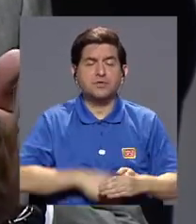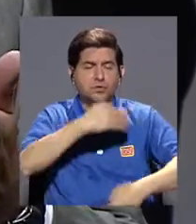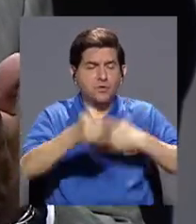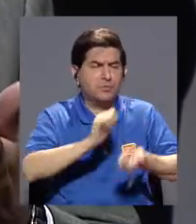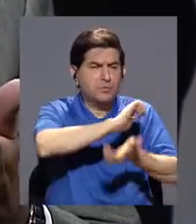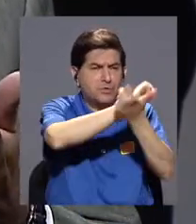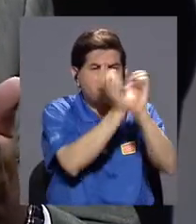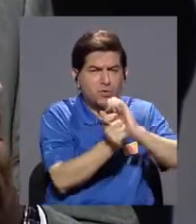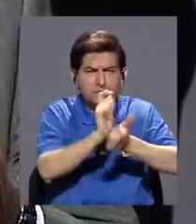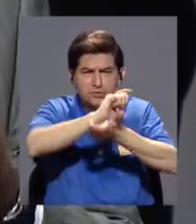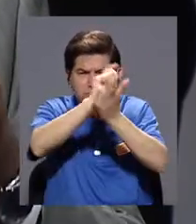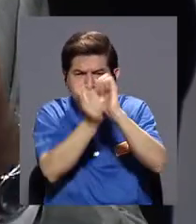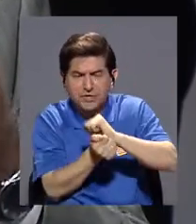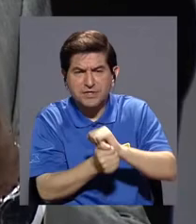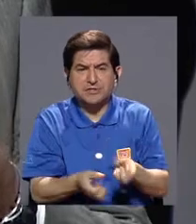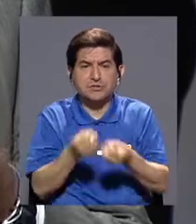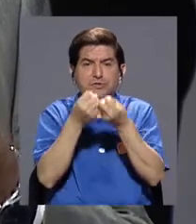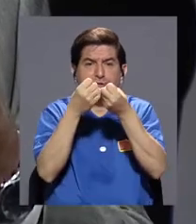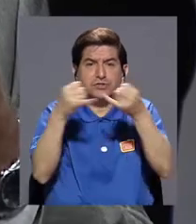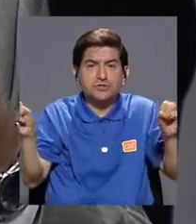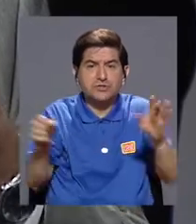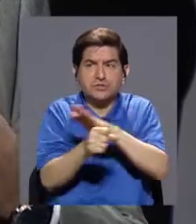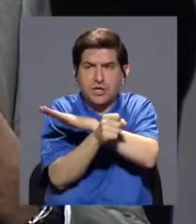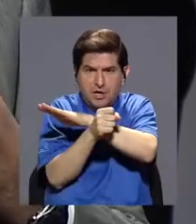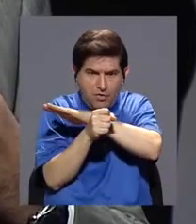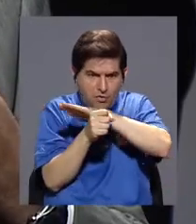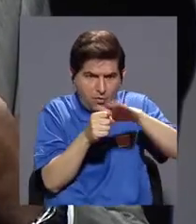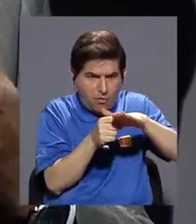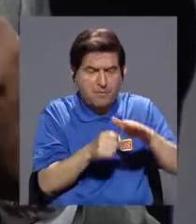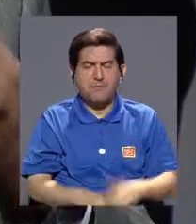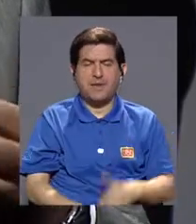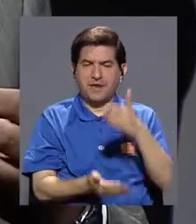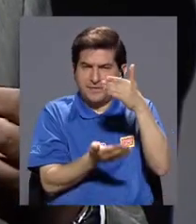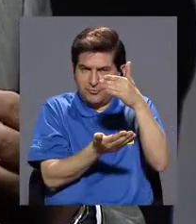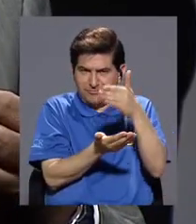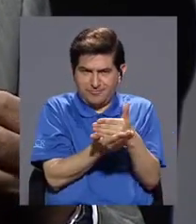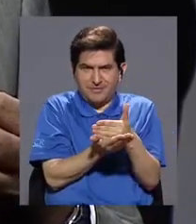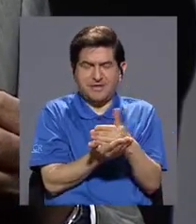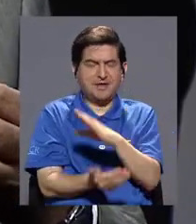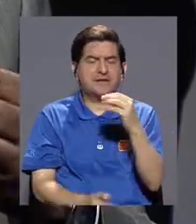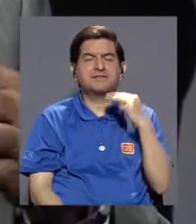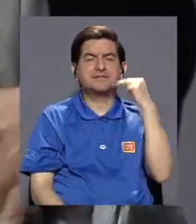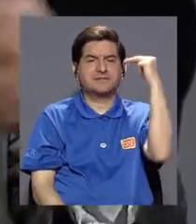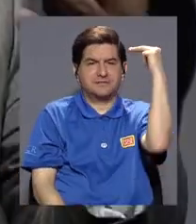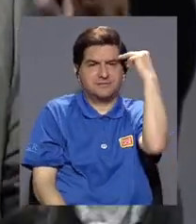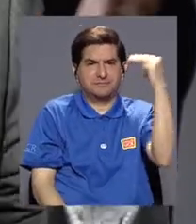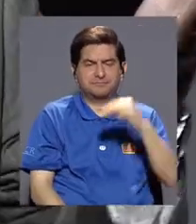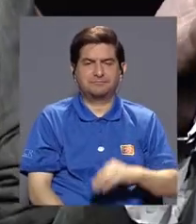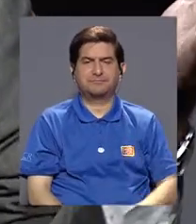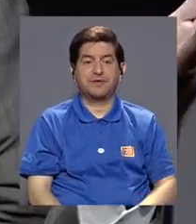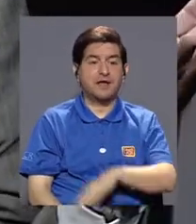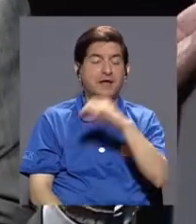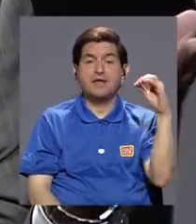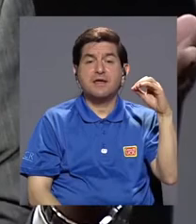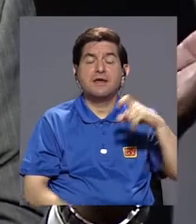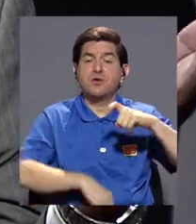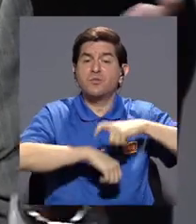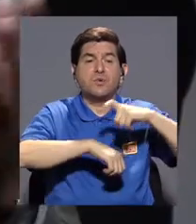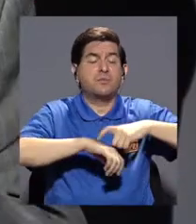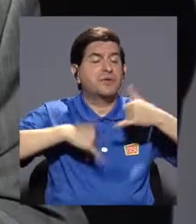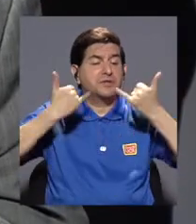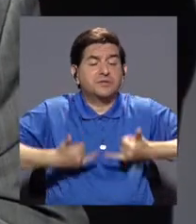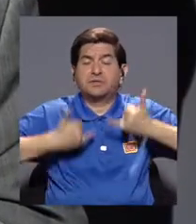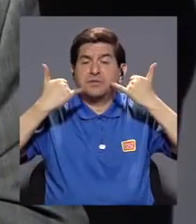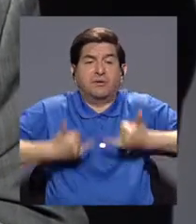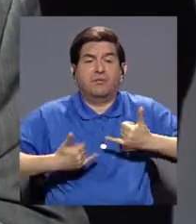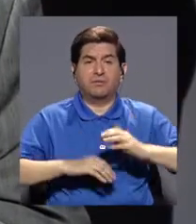transiciones se hacen sin suficiente pausa, sin suficiente madurez, y llegamos a un momento como el